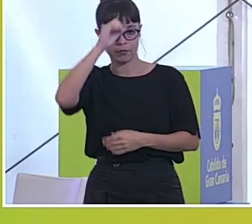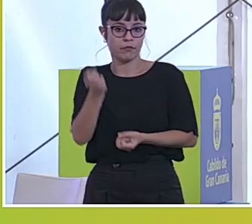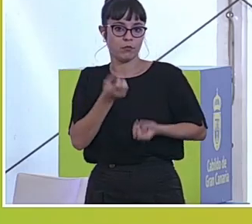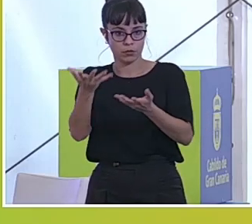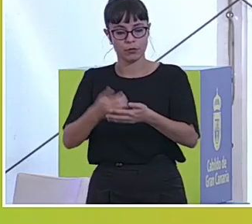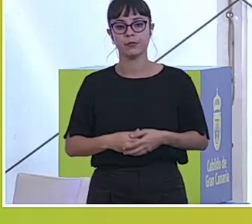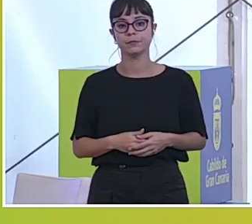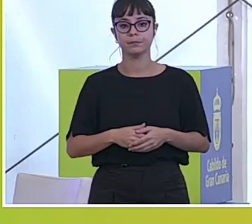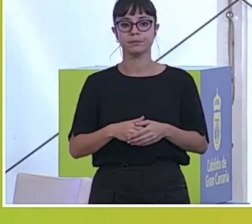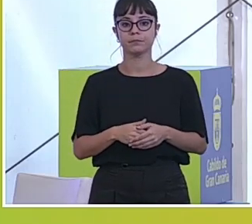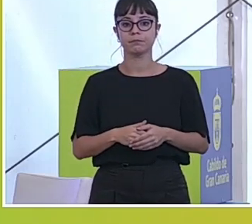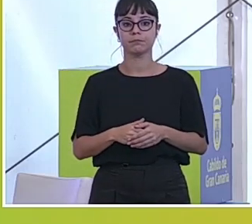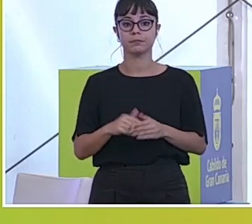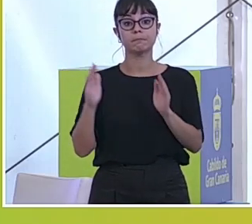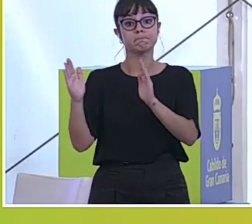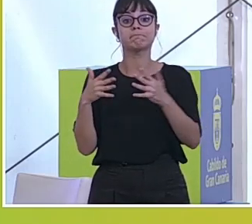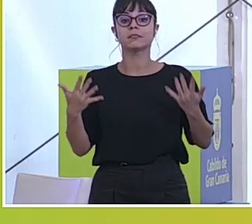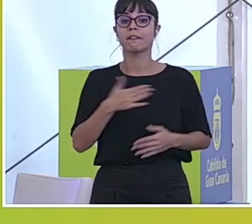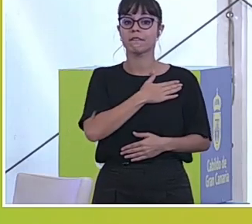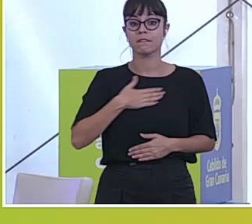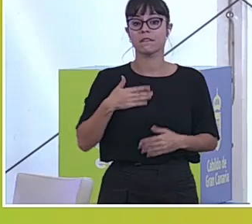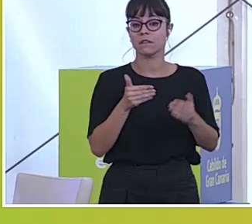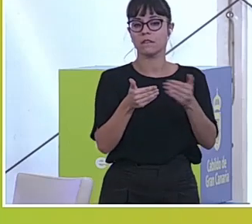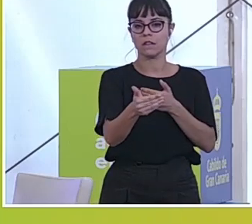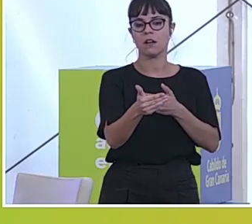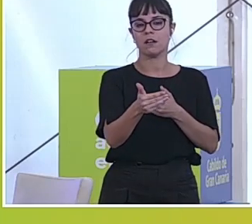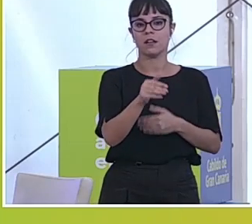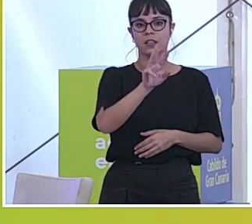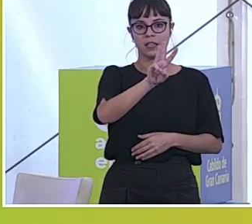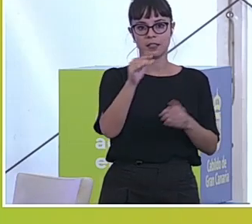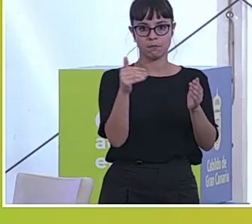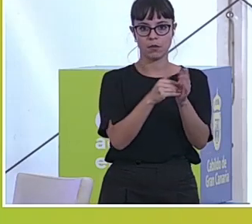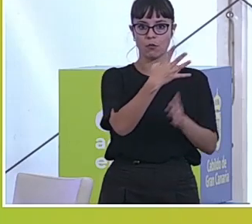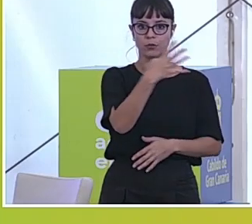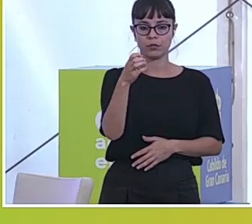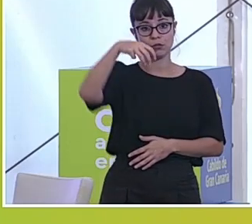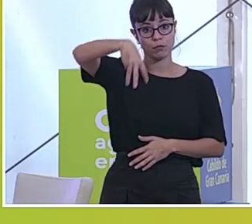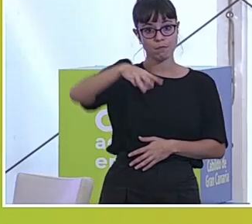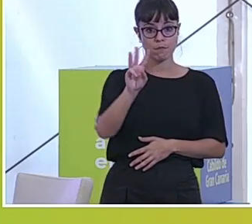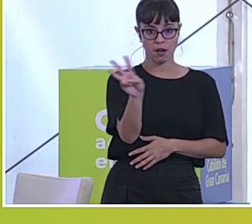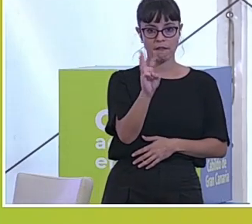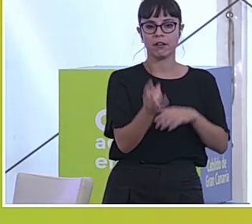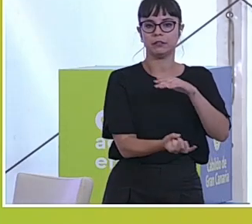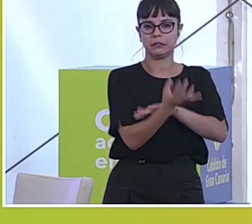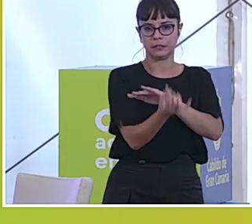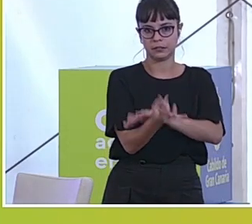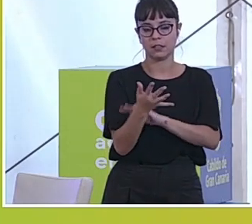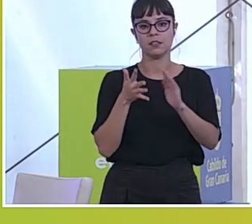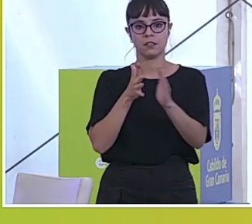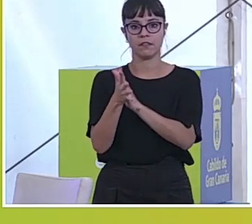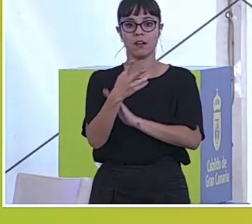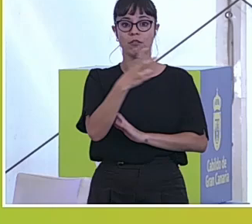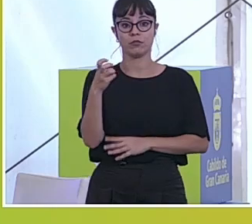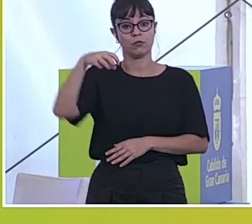plantea es llegar al objetivo de unos 3.400 megavatios. ¿Esto qué supone? Pues continuar con el ritmo de crecimiento de estos 200